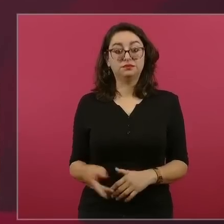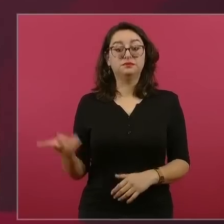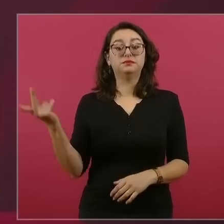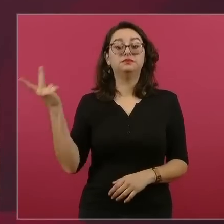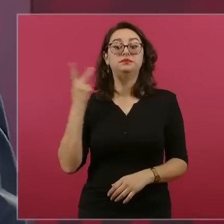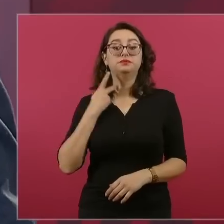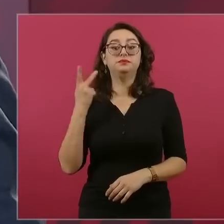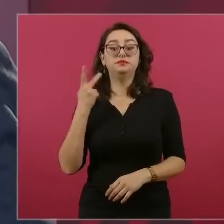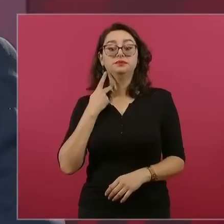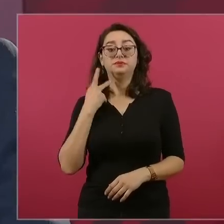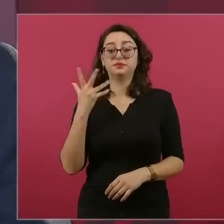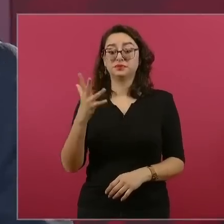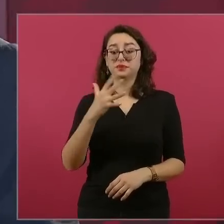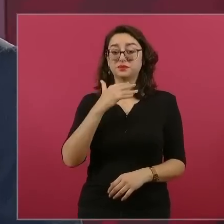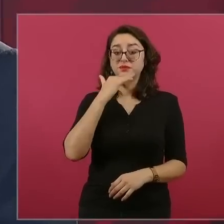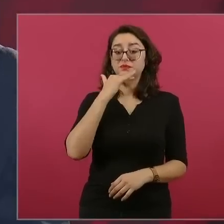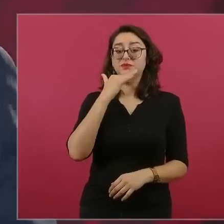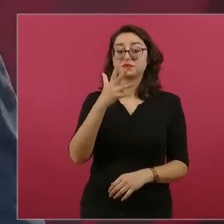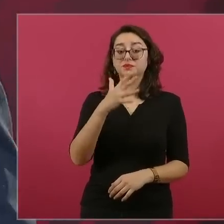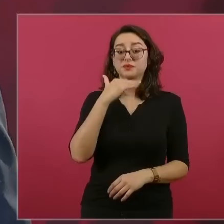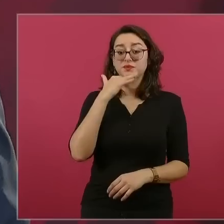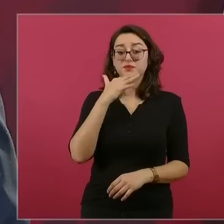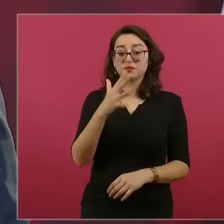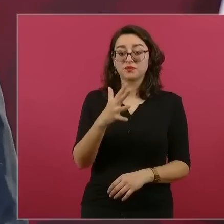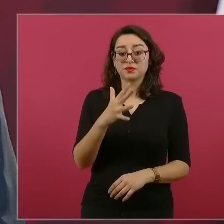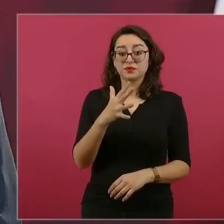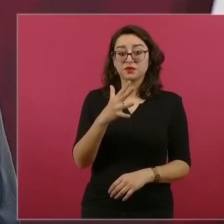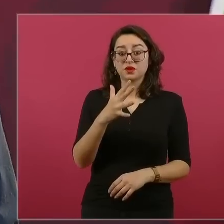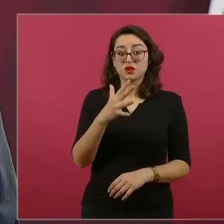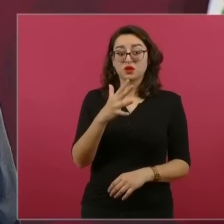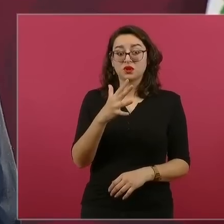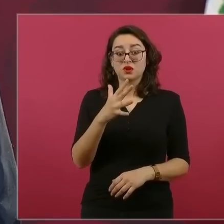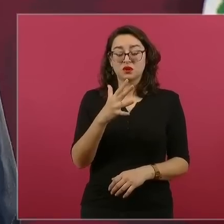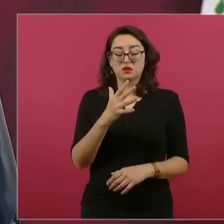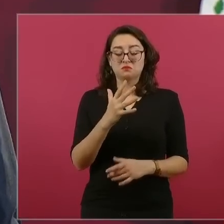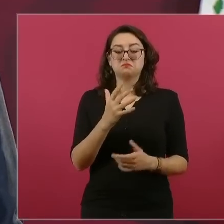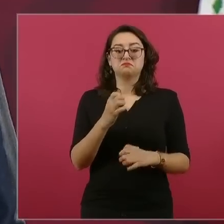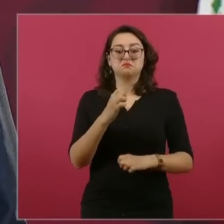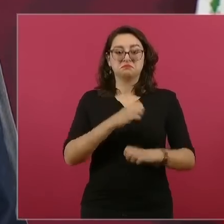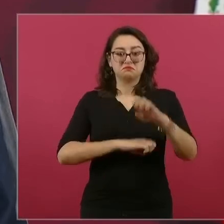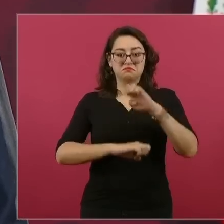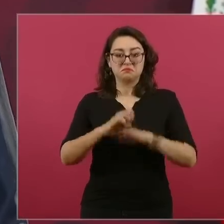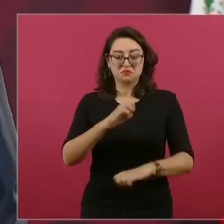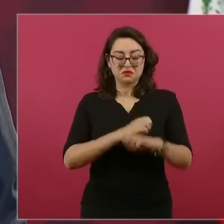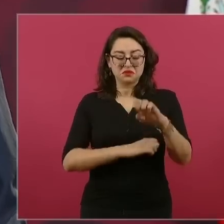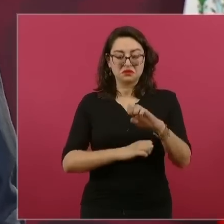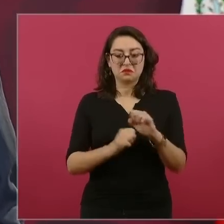políticos corruptos del más alto nivel con traficantes de influencia.